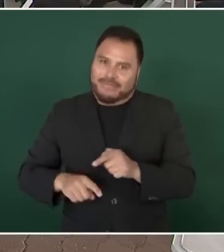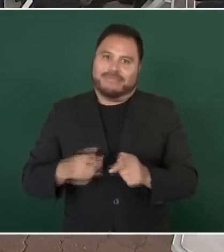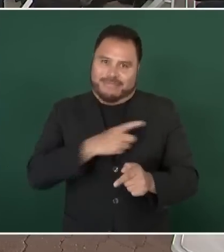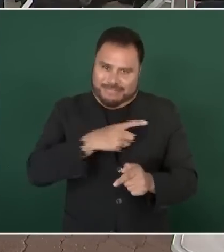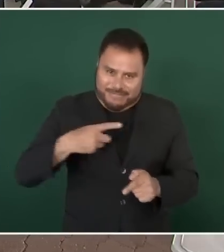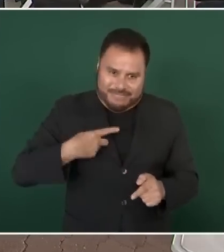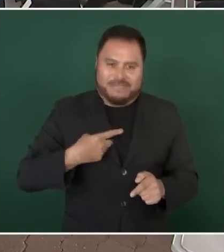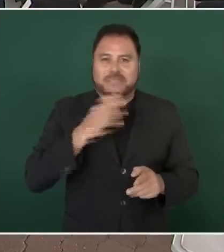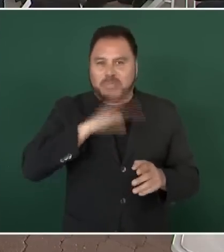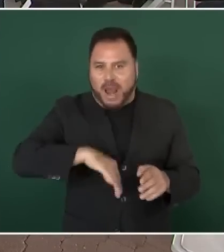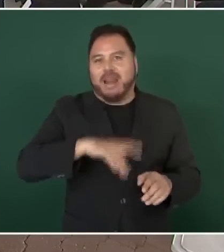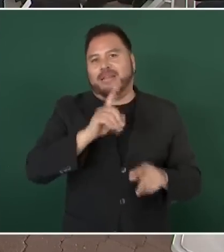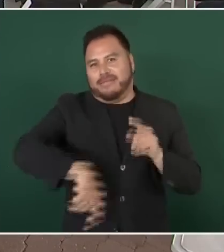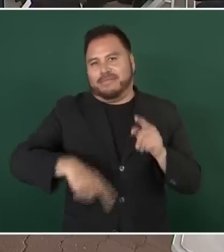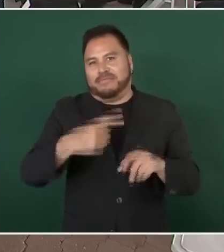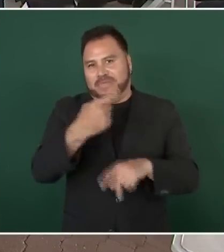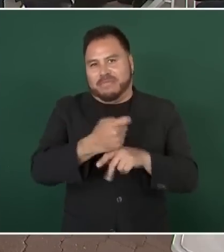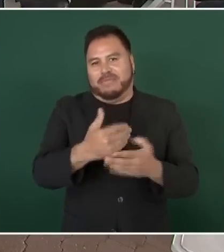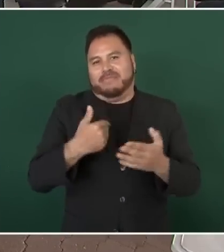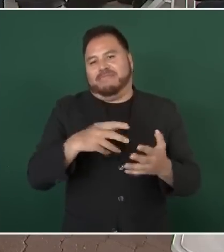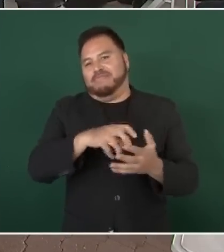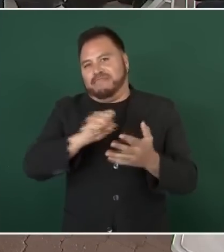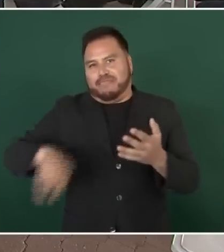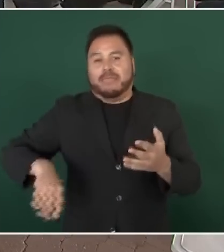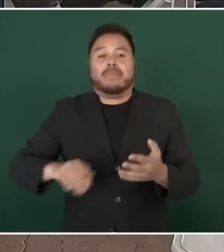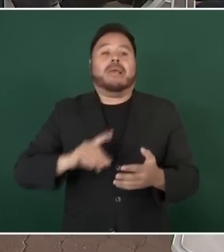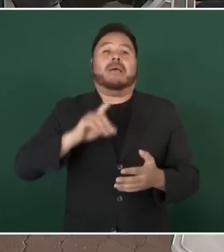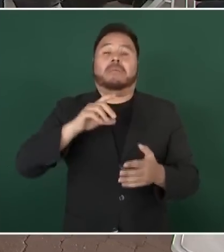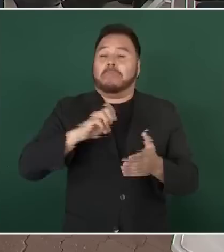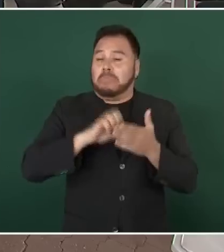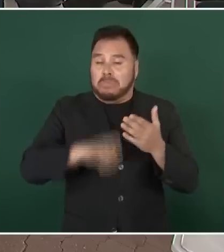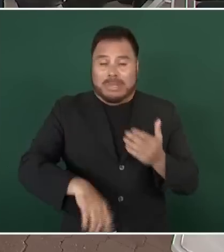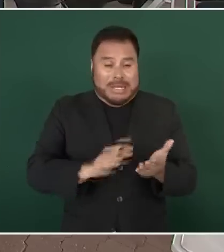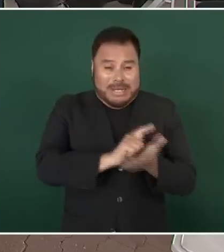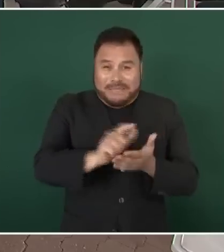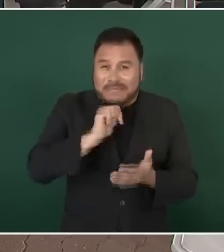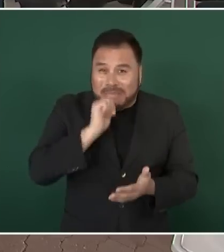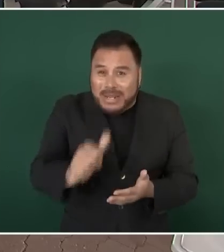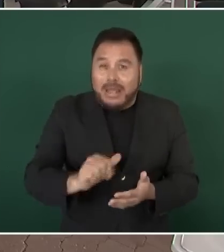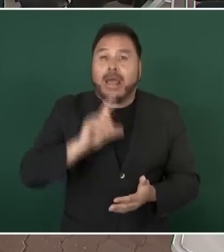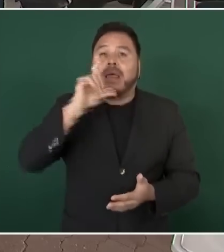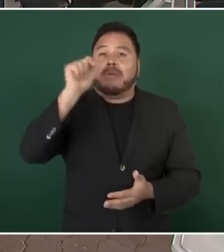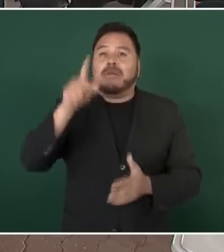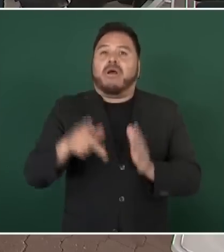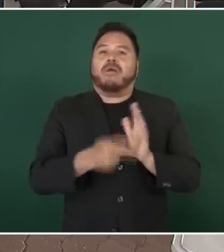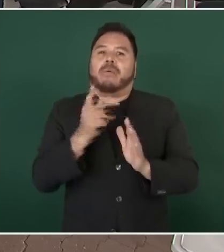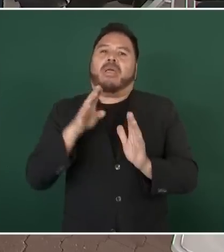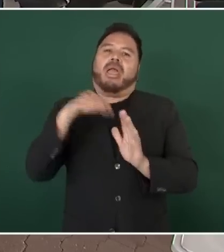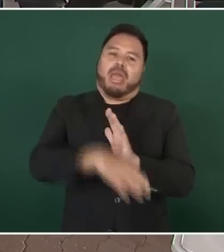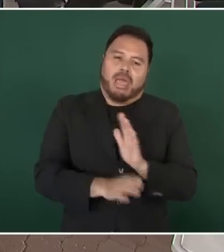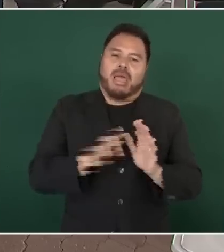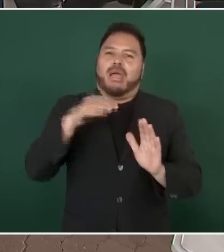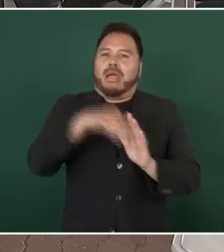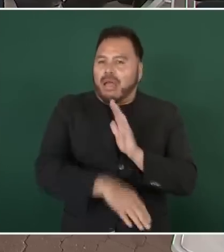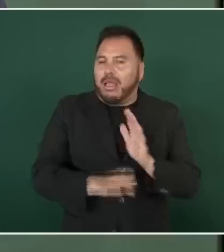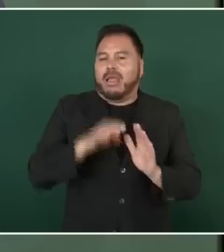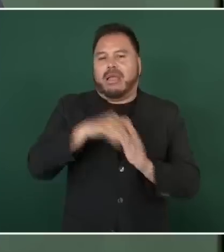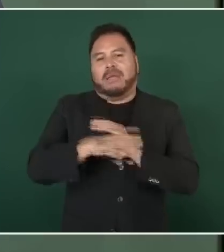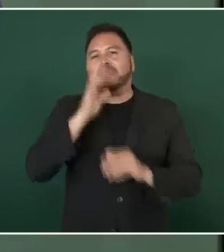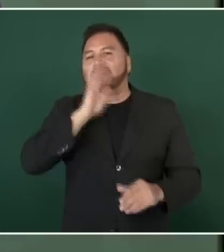además expuesta a recaídas cada vez más peligrosas y amenazas de